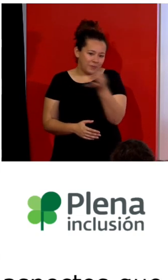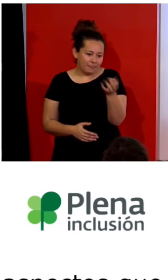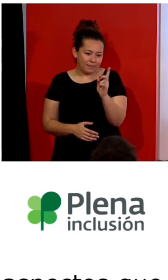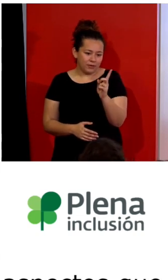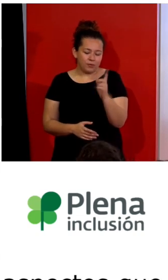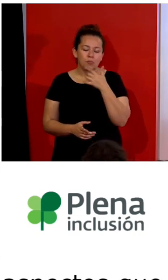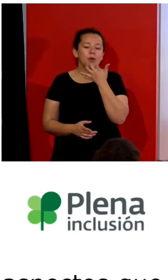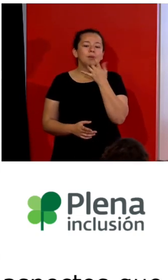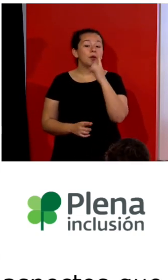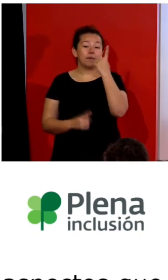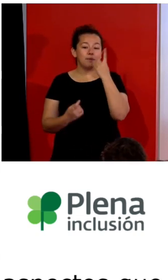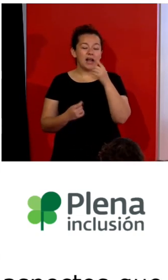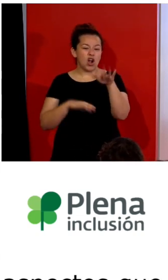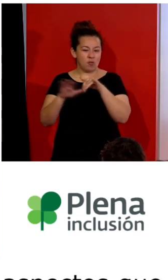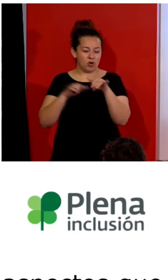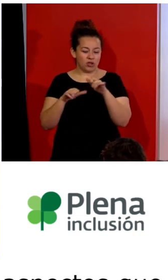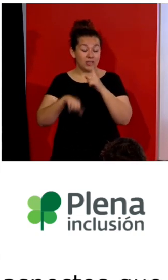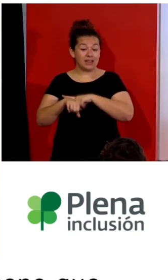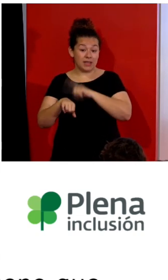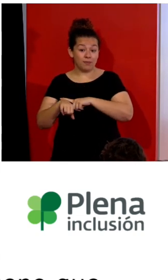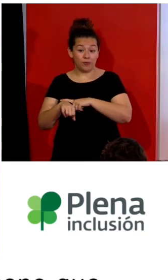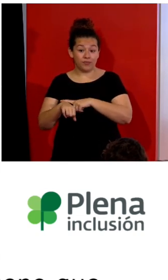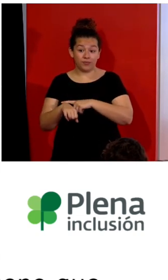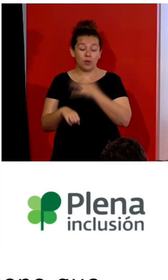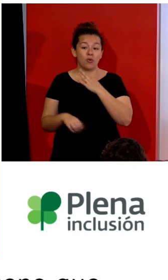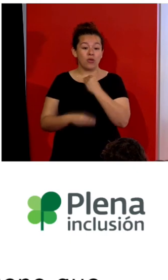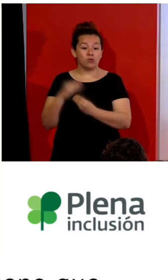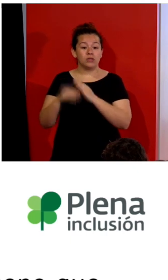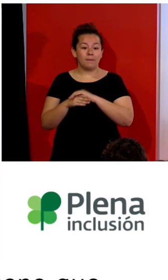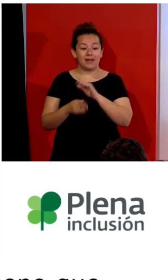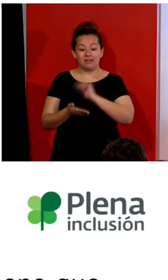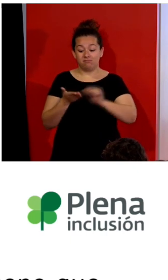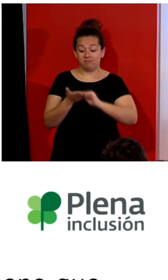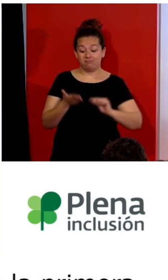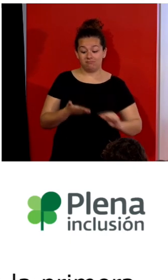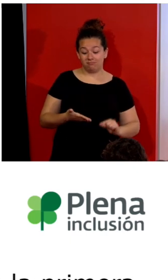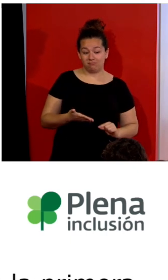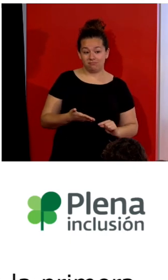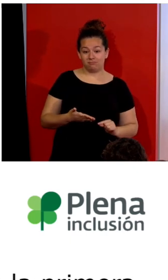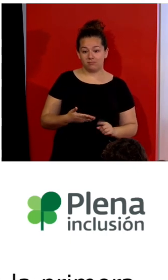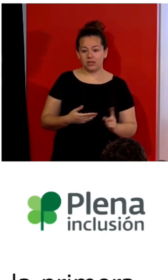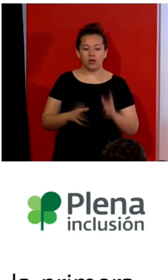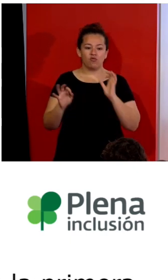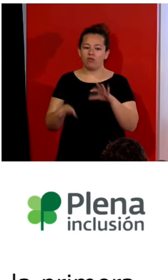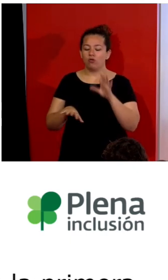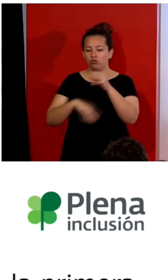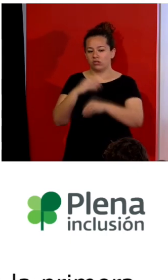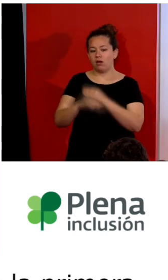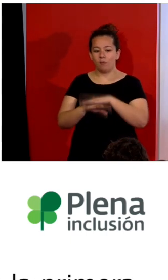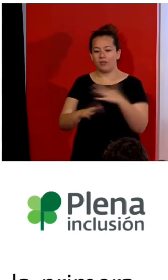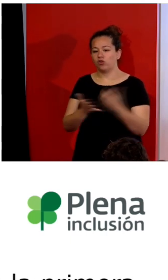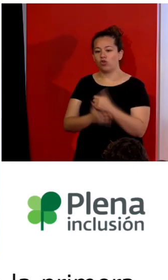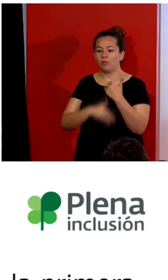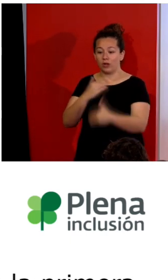primera convocatoria el único formulario que se podía usar para inscribirse en el proceso selectivo era el que usamos para todos los procesos en la